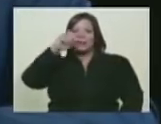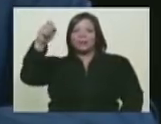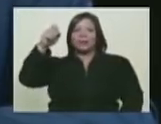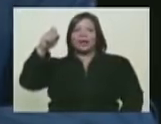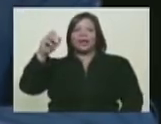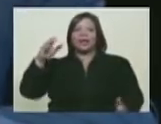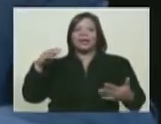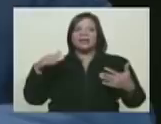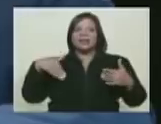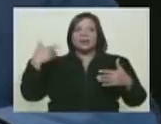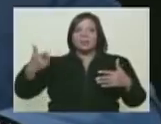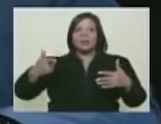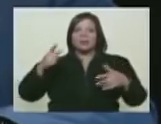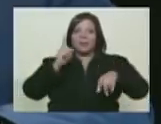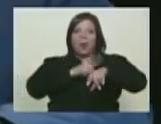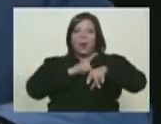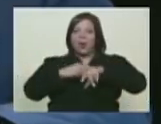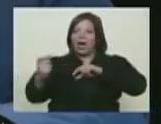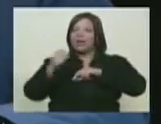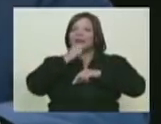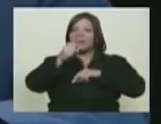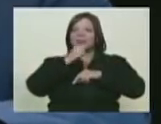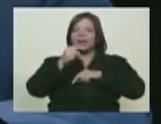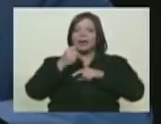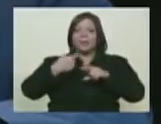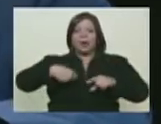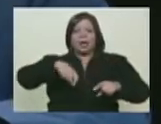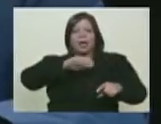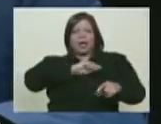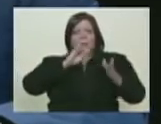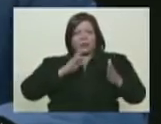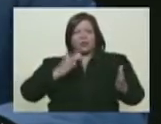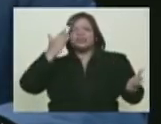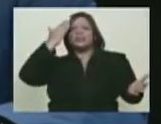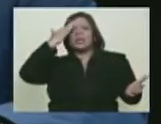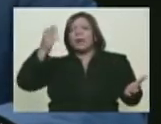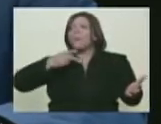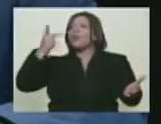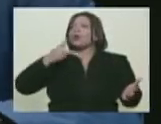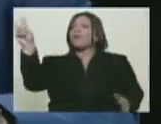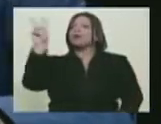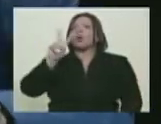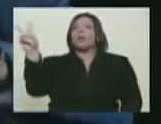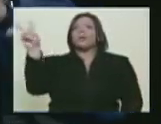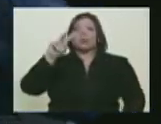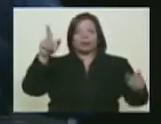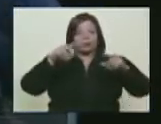que va a suceder en las próximas horas. Pero los españoles sabían más de la política venezolana,